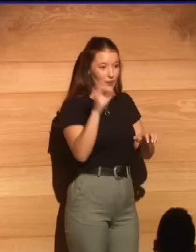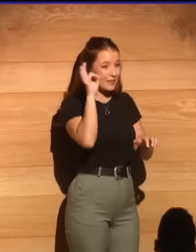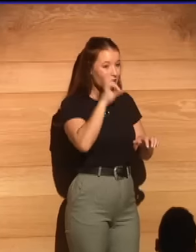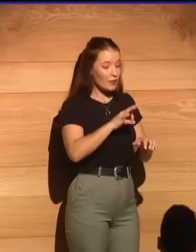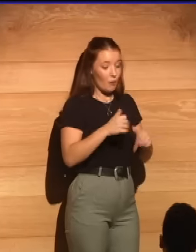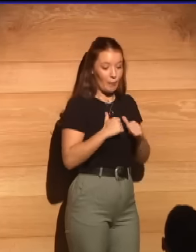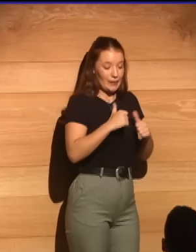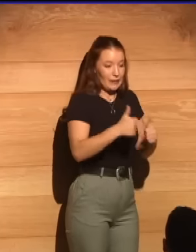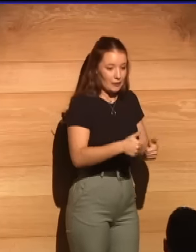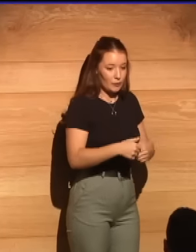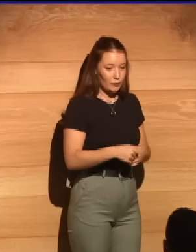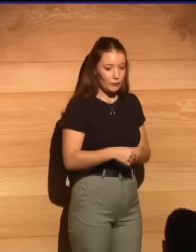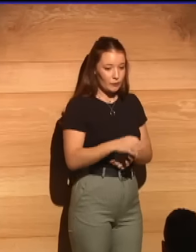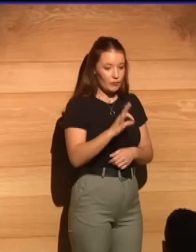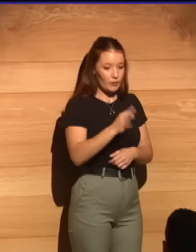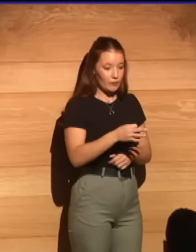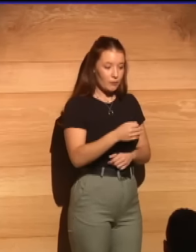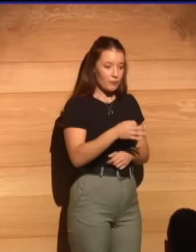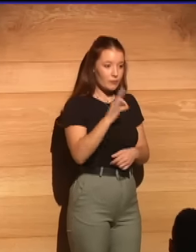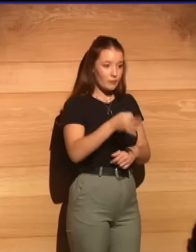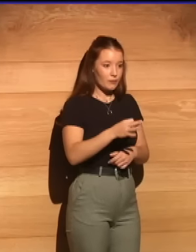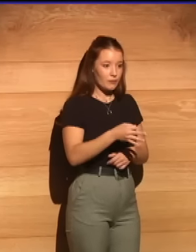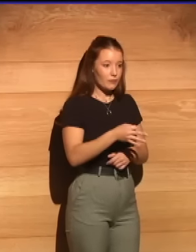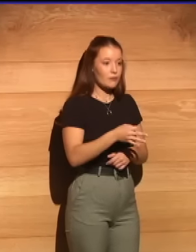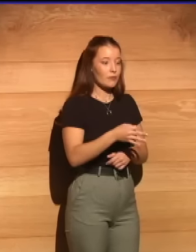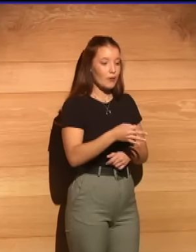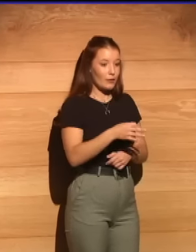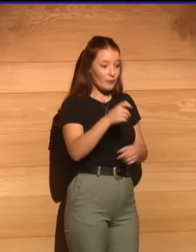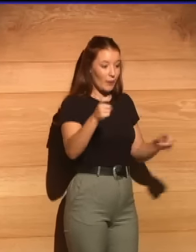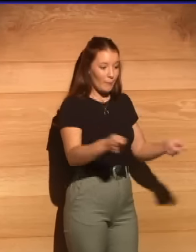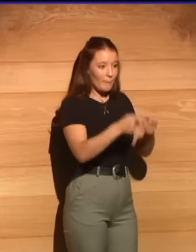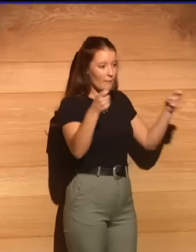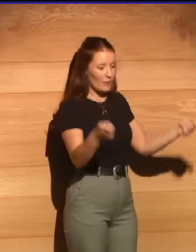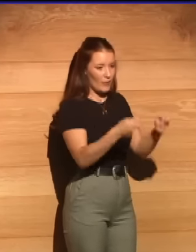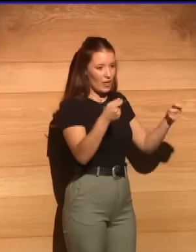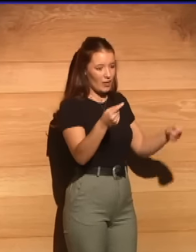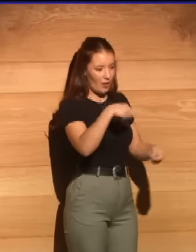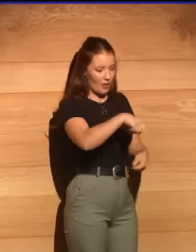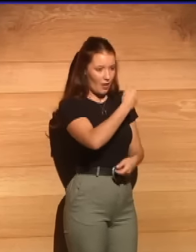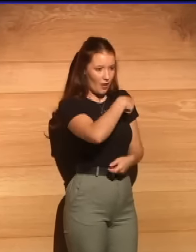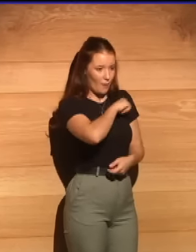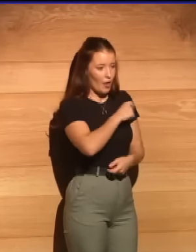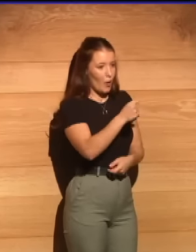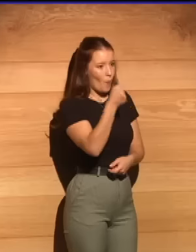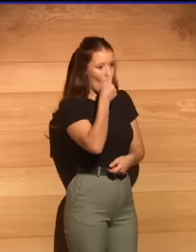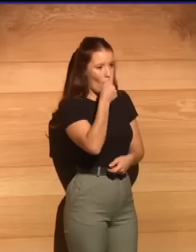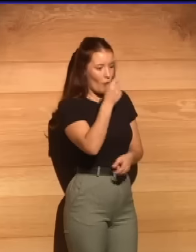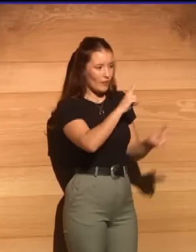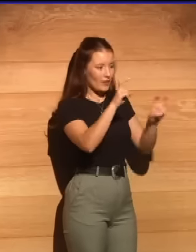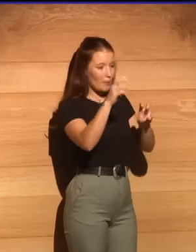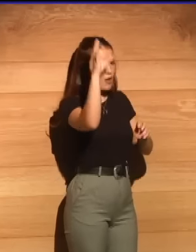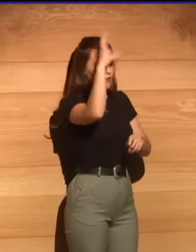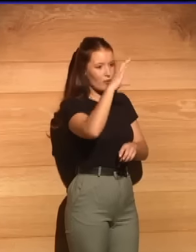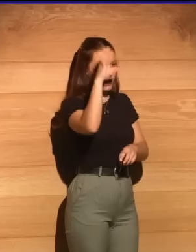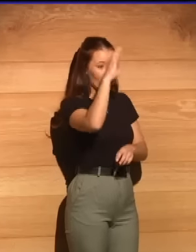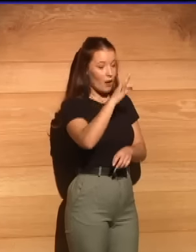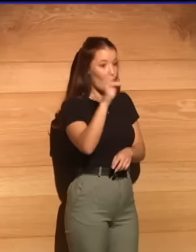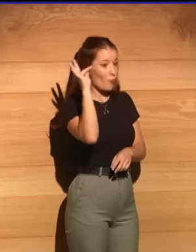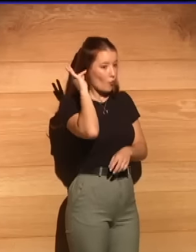verdad que en España además hemos tenido muy poco marketing patrio en temas de ciencia, y ya no solamente en las mujeres, es que el